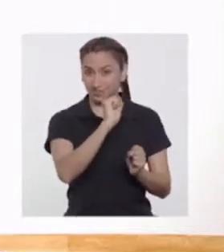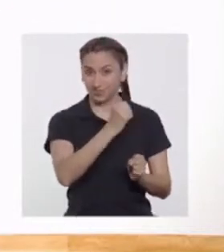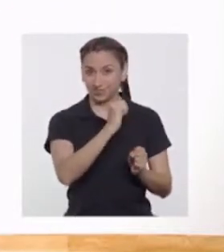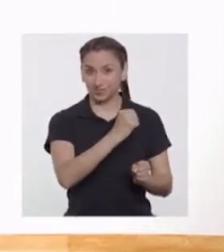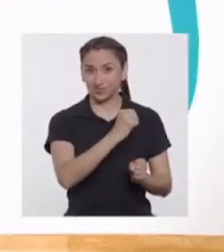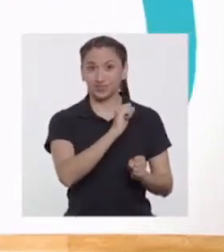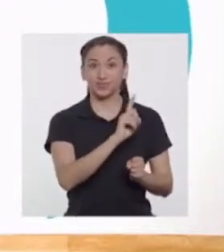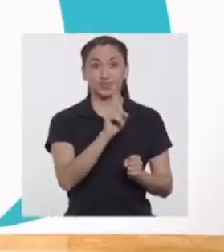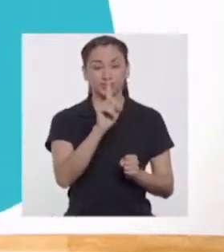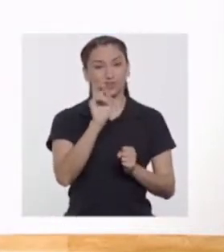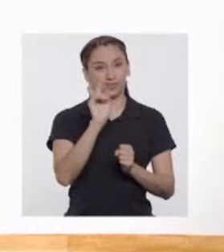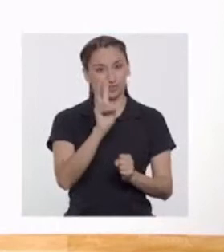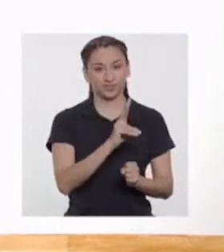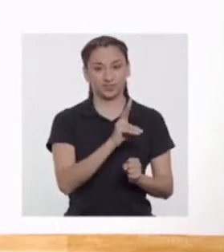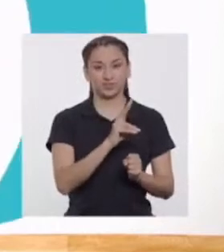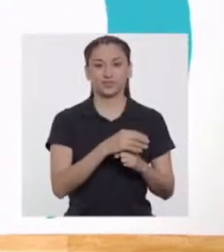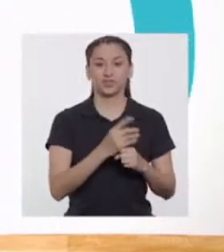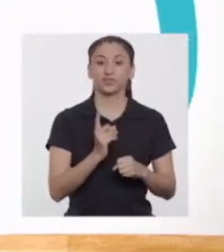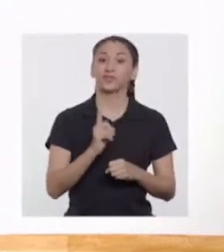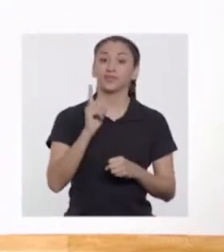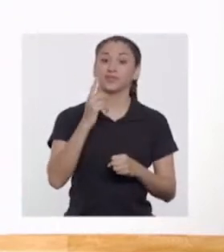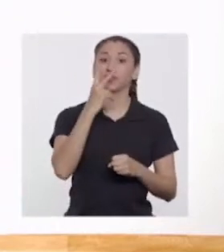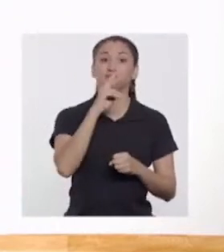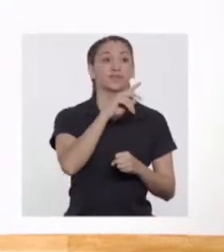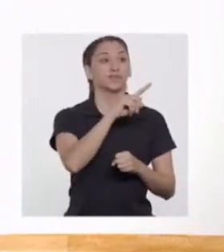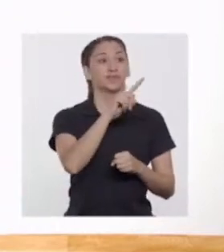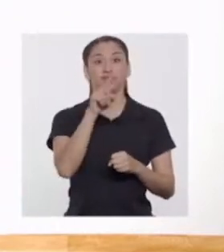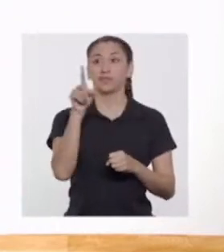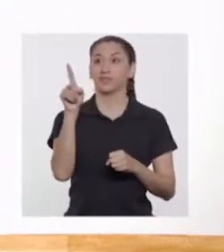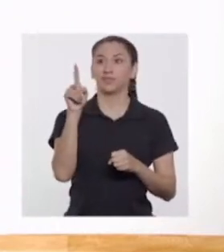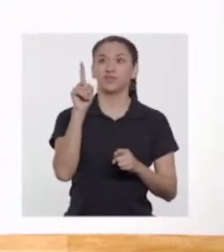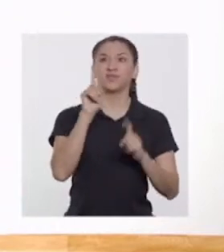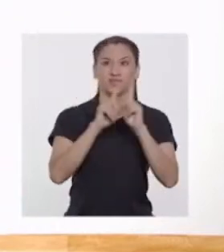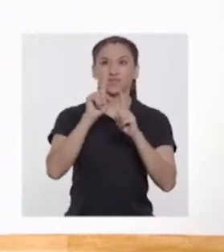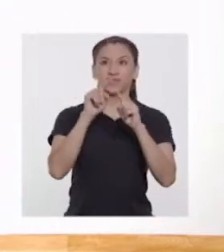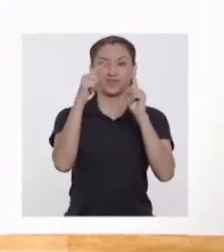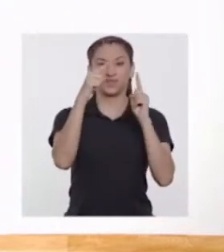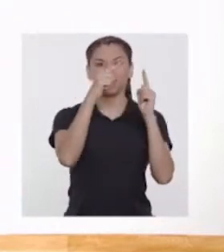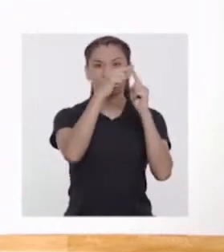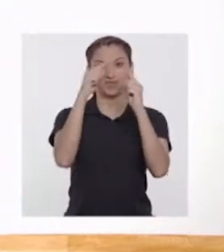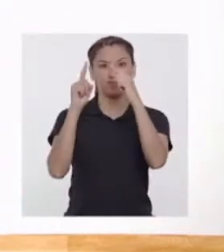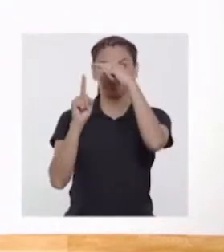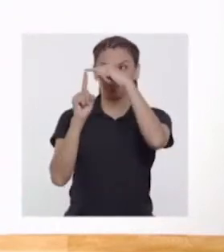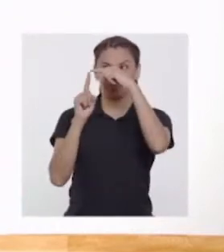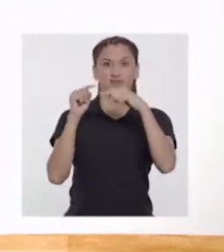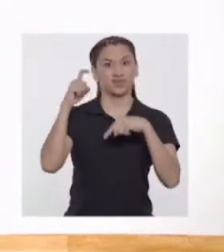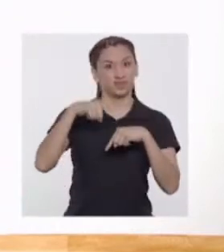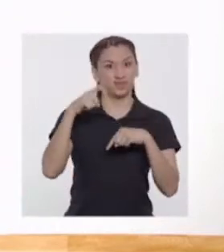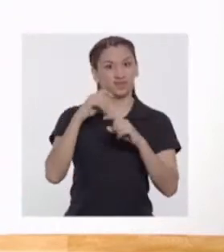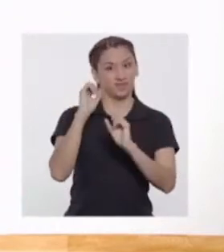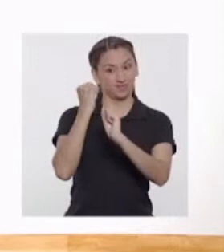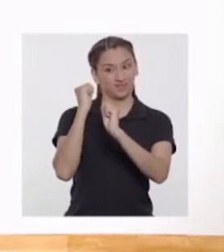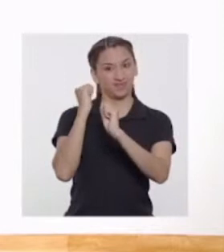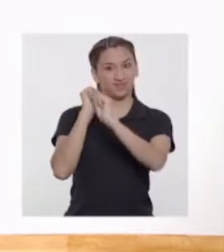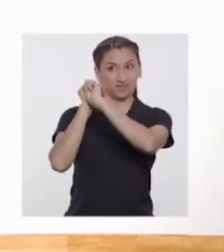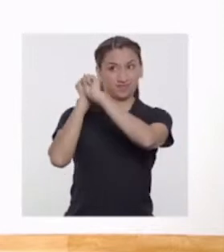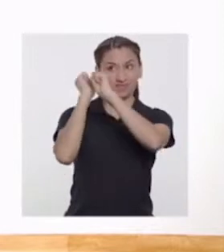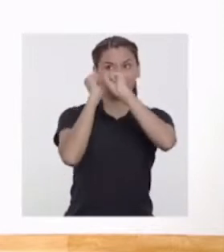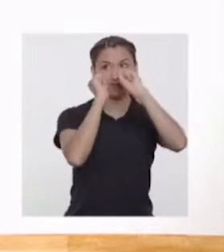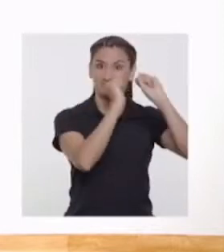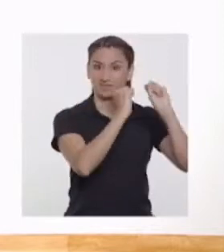uno, dos. A ver, miremos arriba, hay unas esquinas que están esperando la visita de nuestra